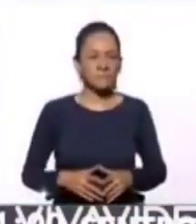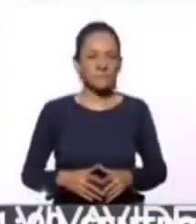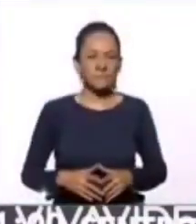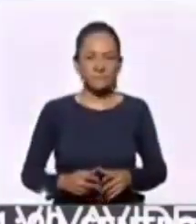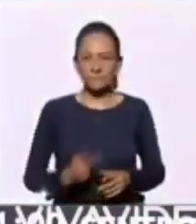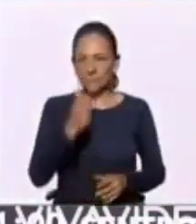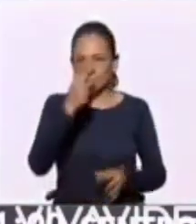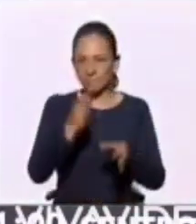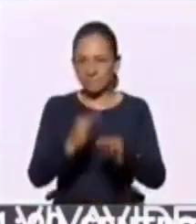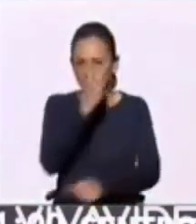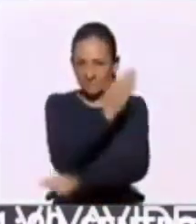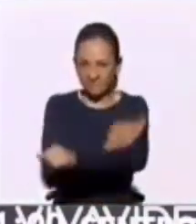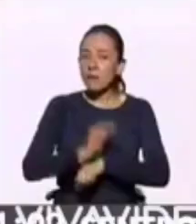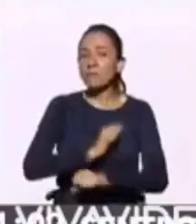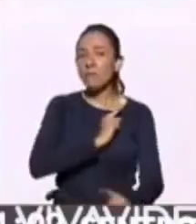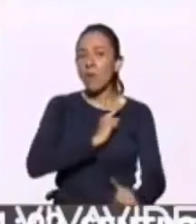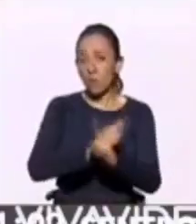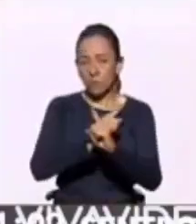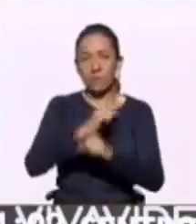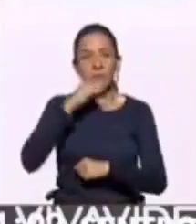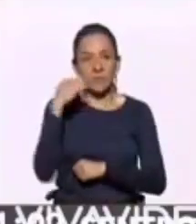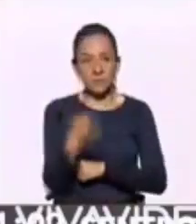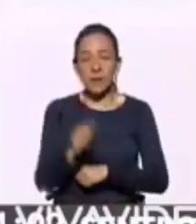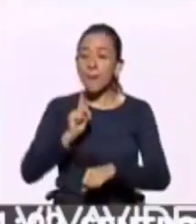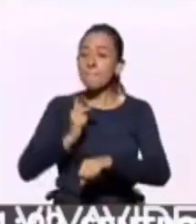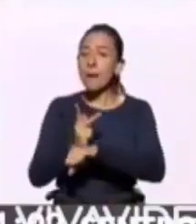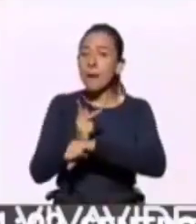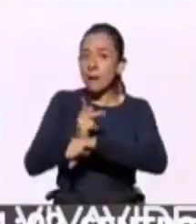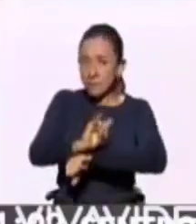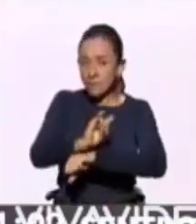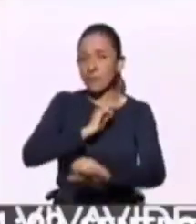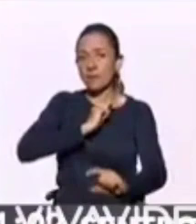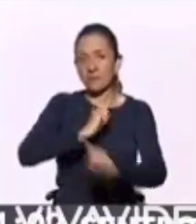2 de la tarde en punto. Estas son las noticias de Uruguay a Bolivia.